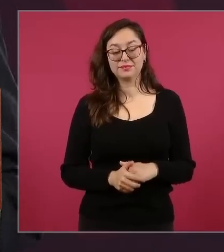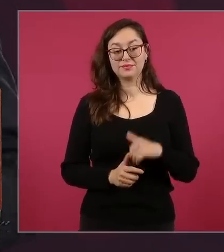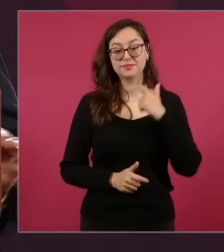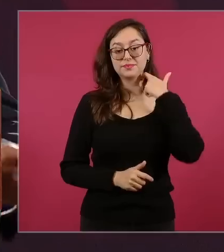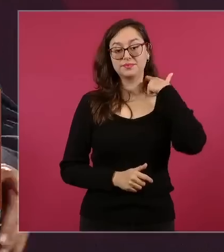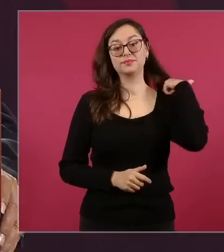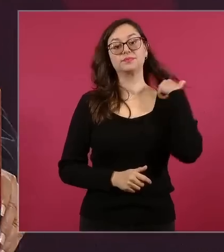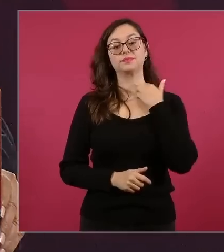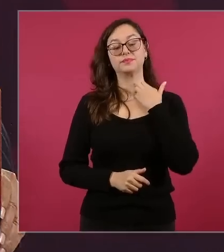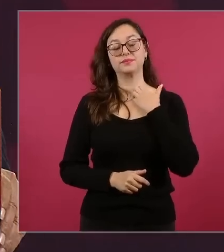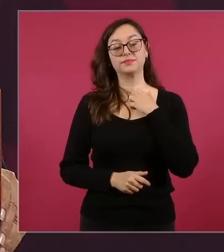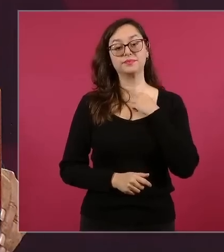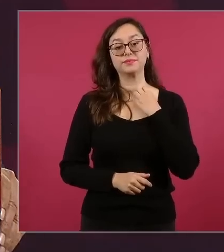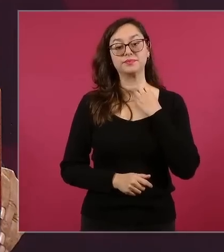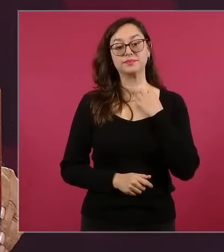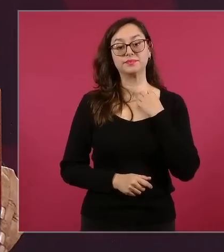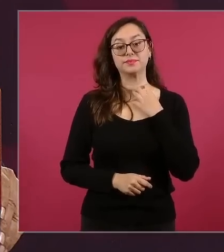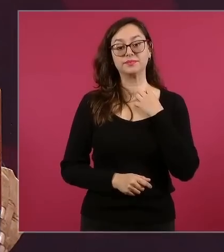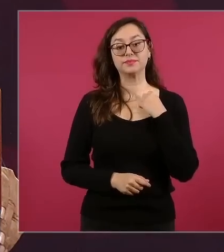siempre